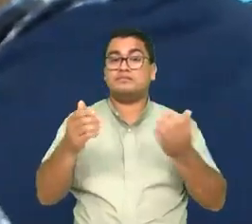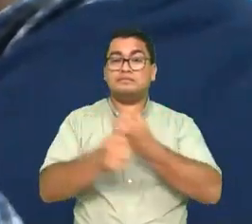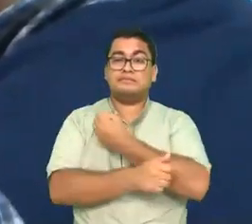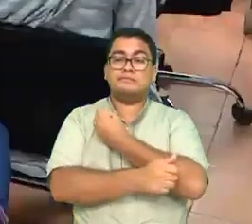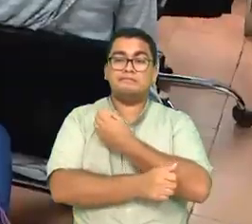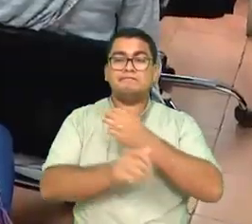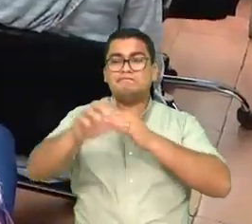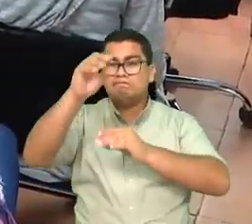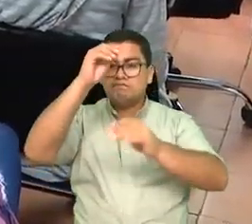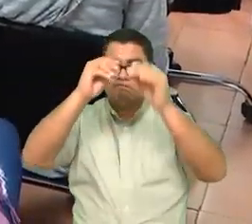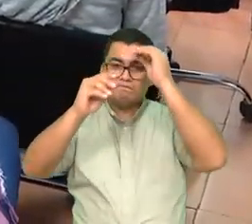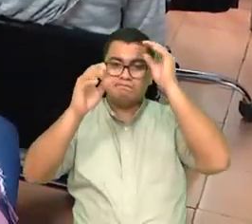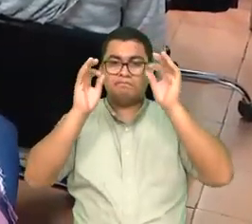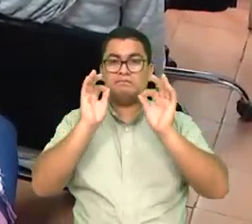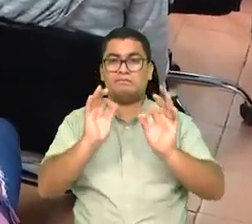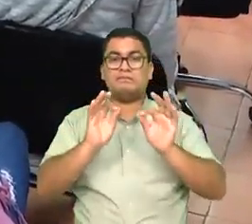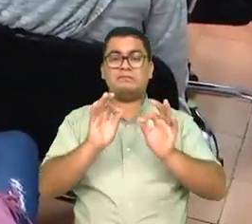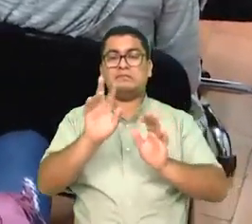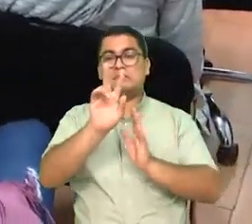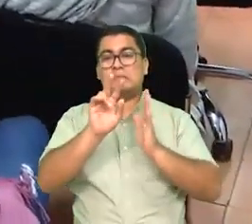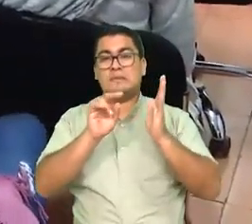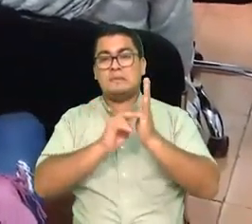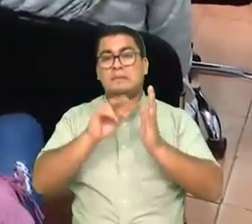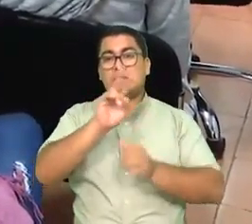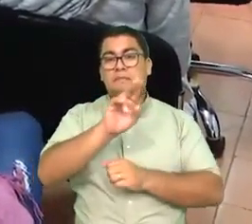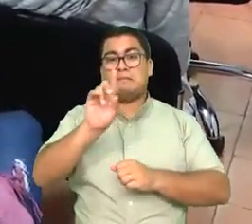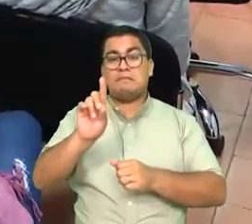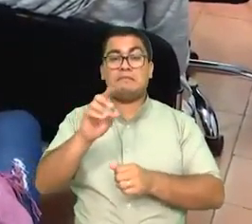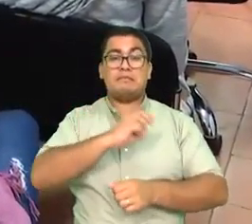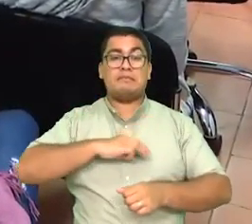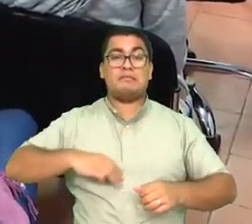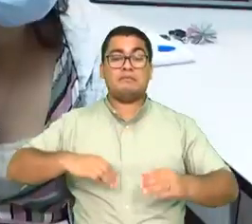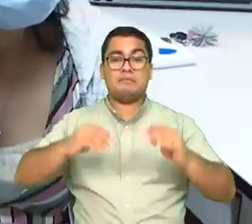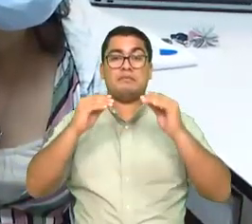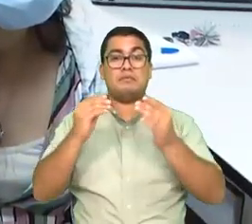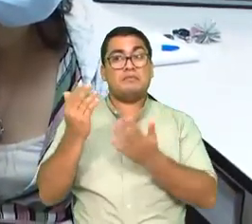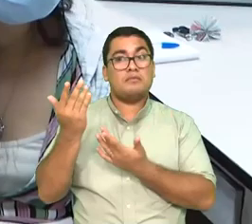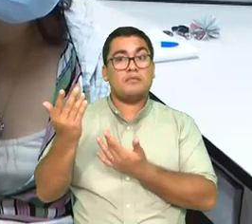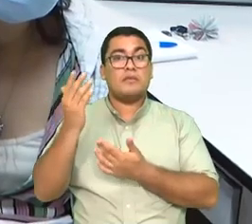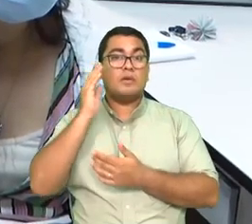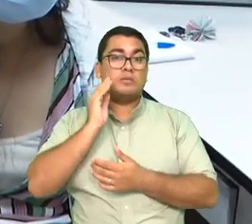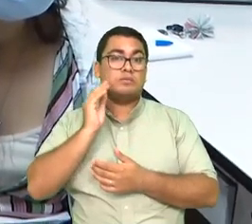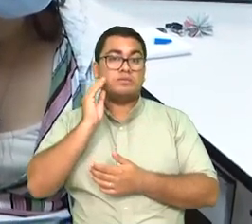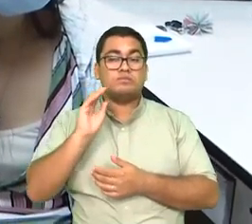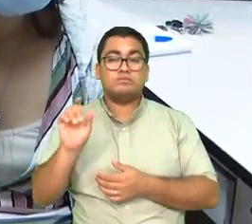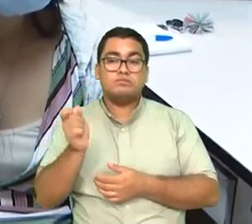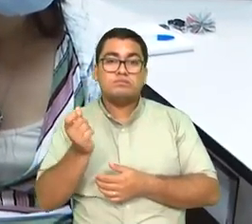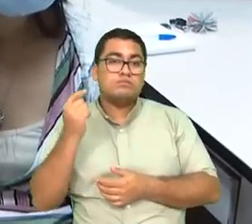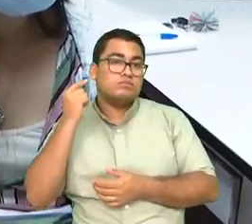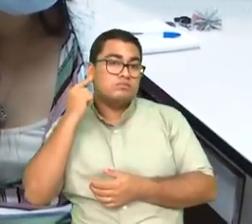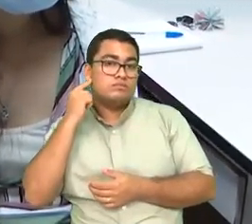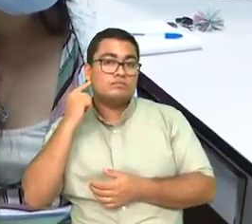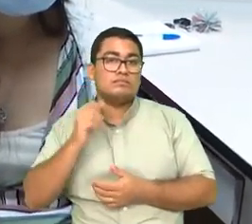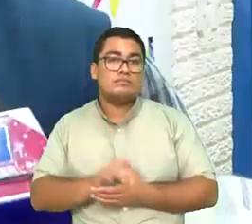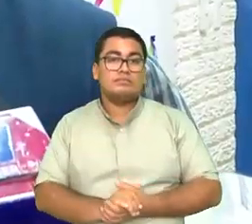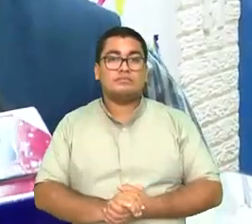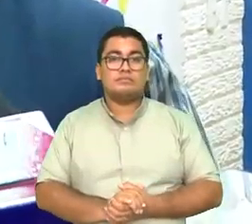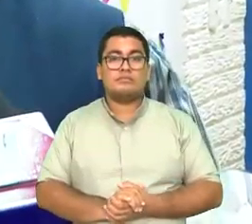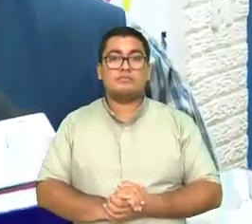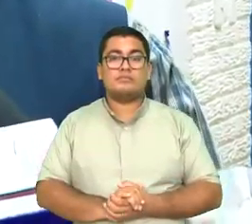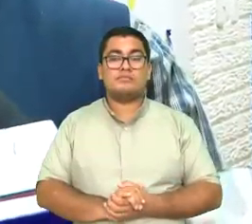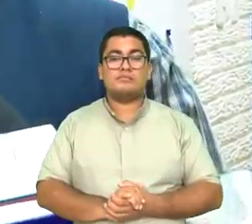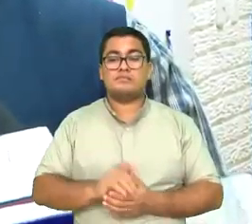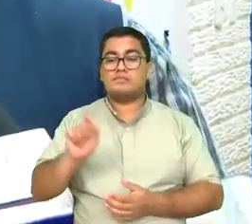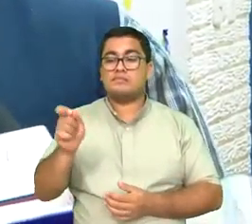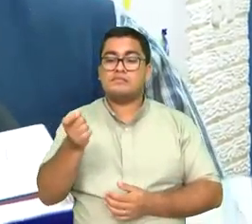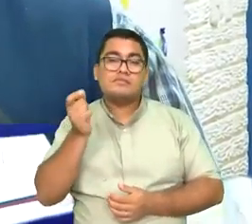los aprendizajes. Para 2021, el MINEC experimentará a través de las ondas radiofónicas. La